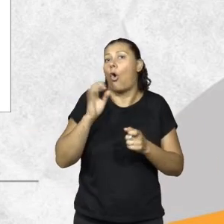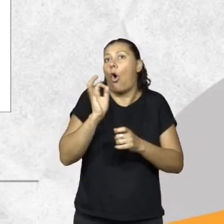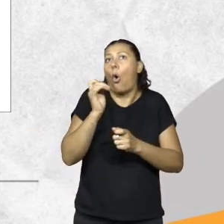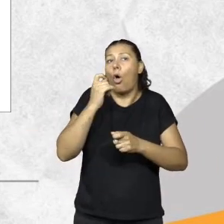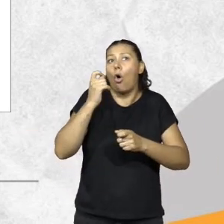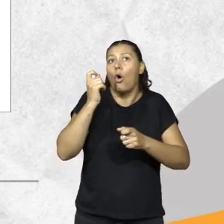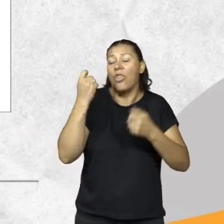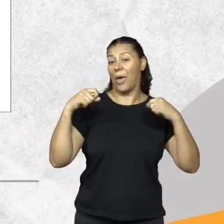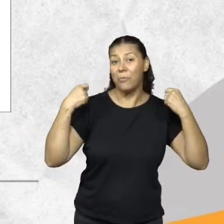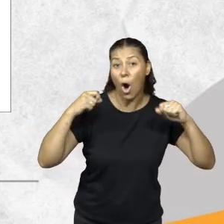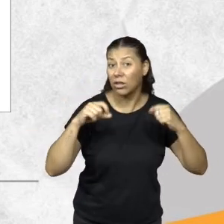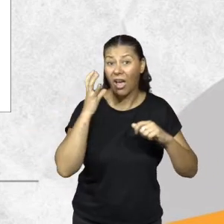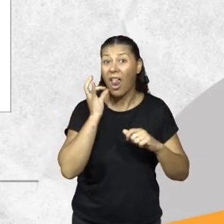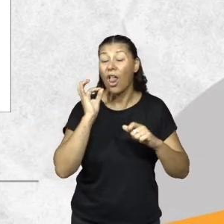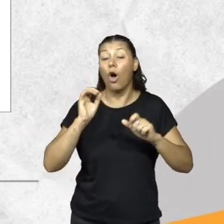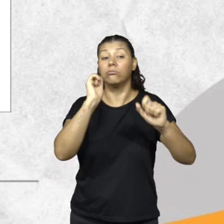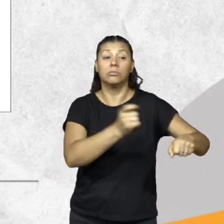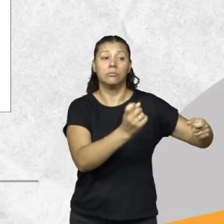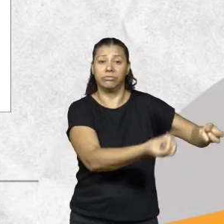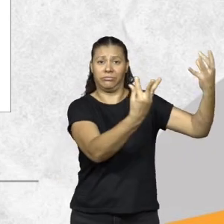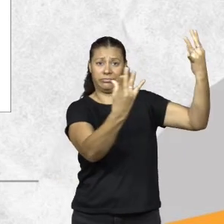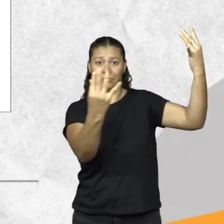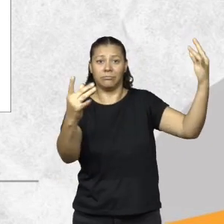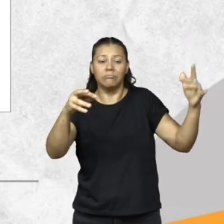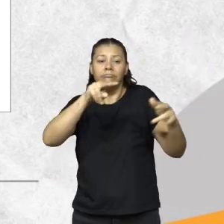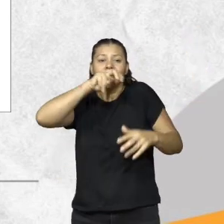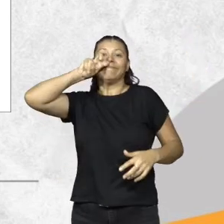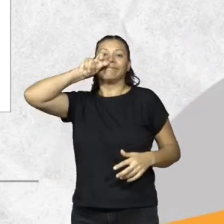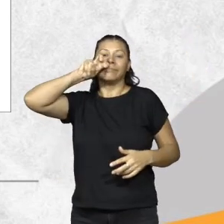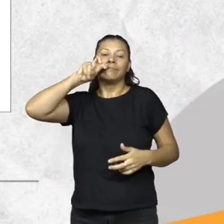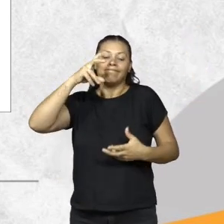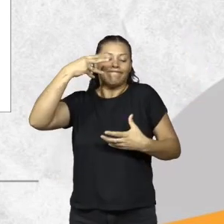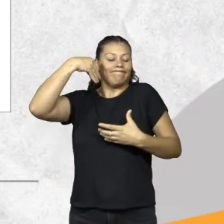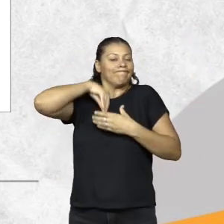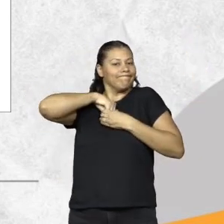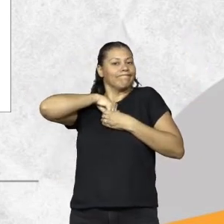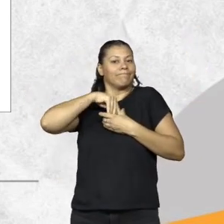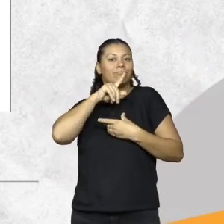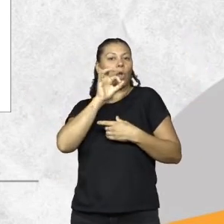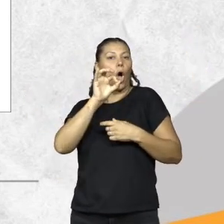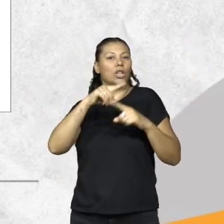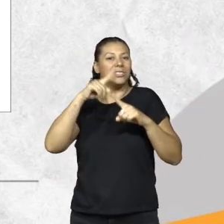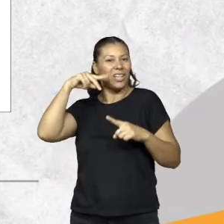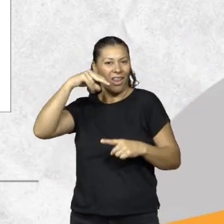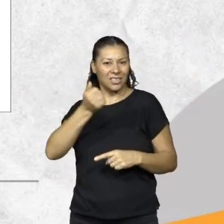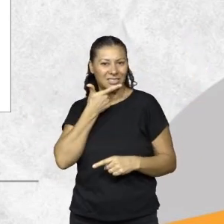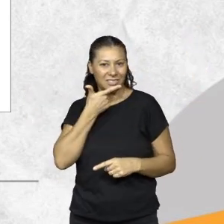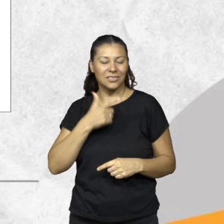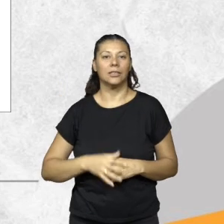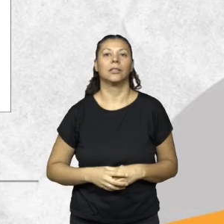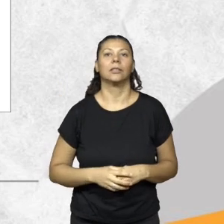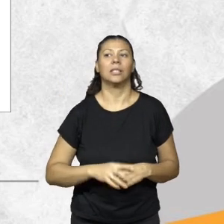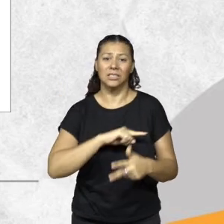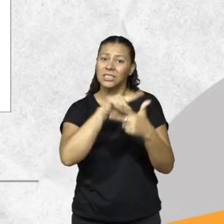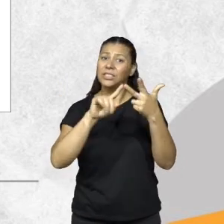hagamos, el spray de estas cianobacterias pueden transportar las toxinas. Entonces por